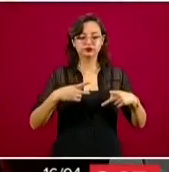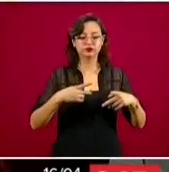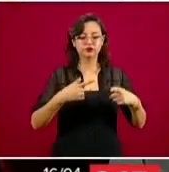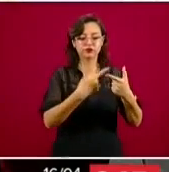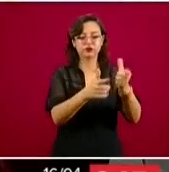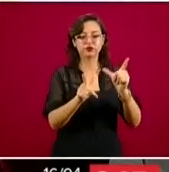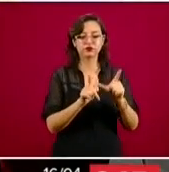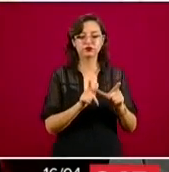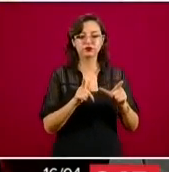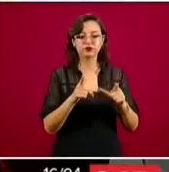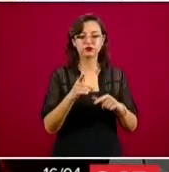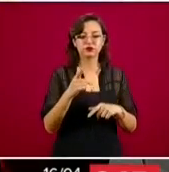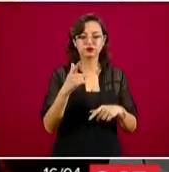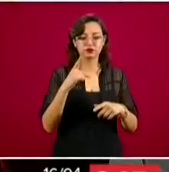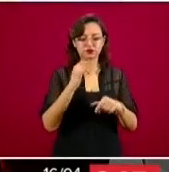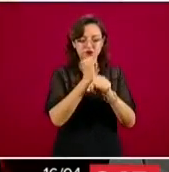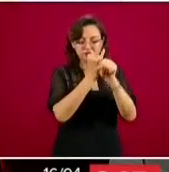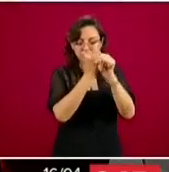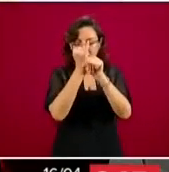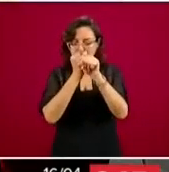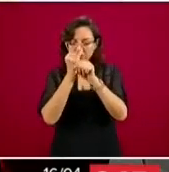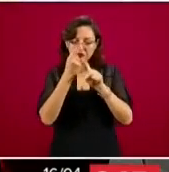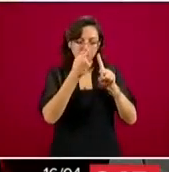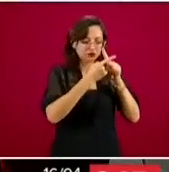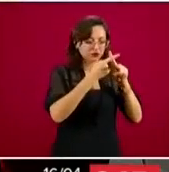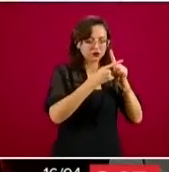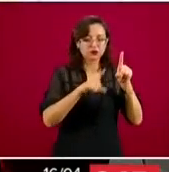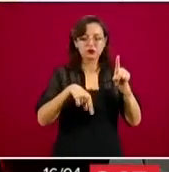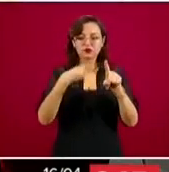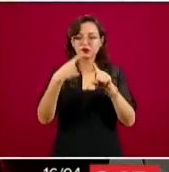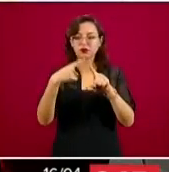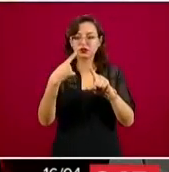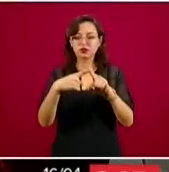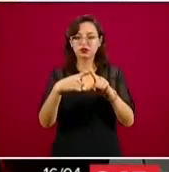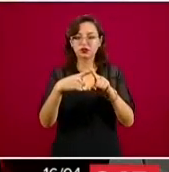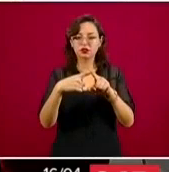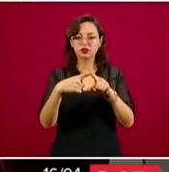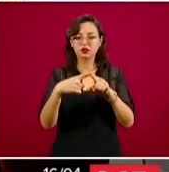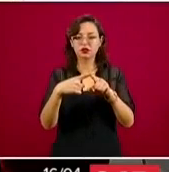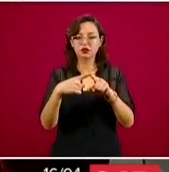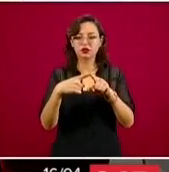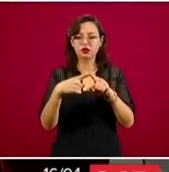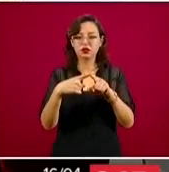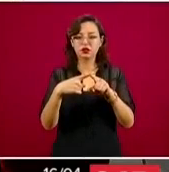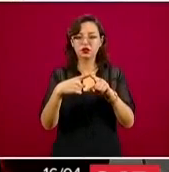proyección, para que se sepa quiénes son. A ver,